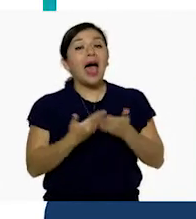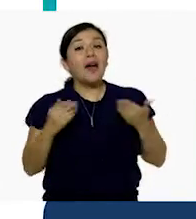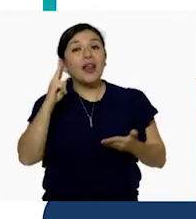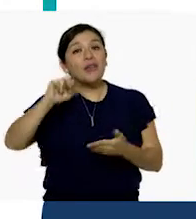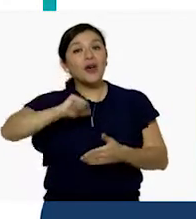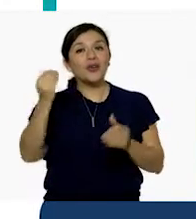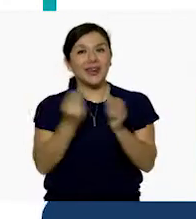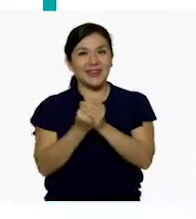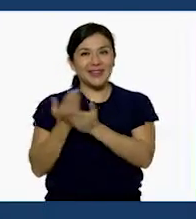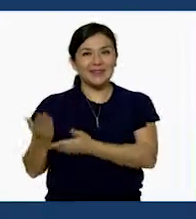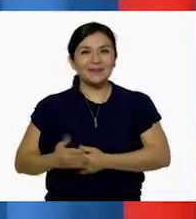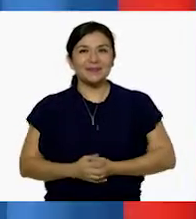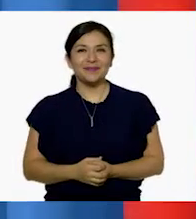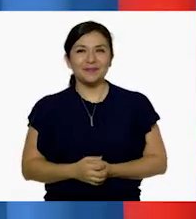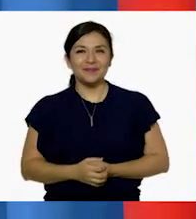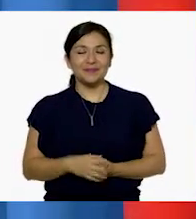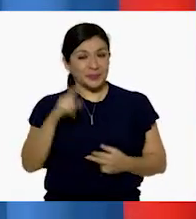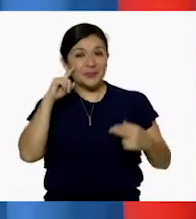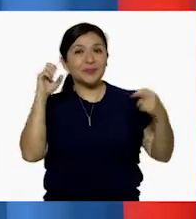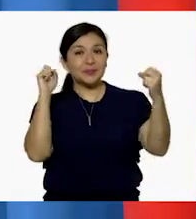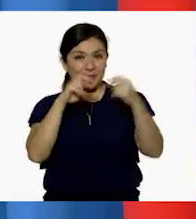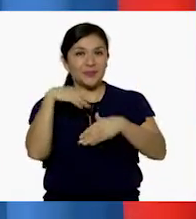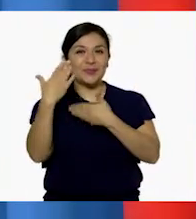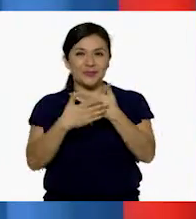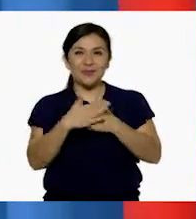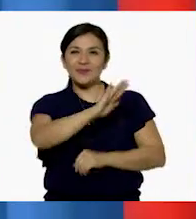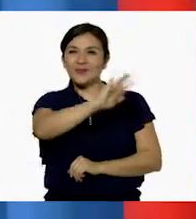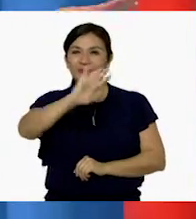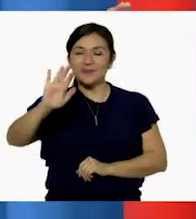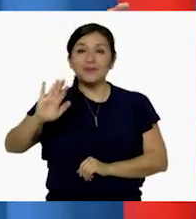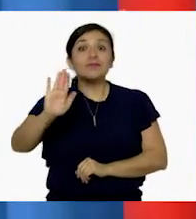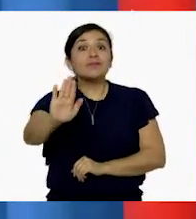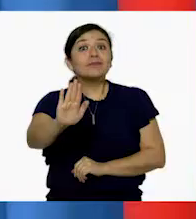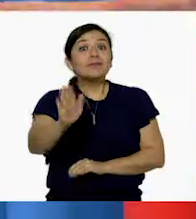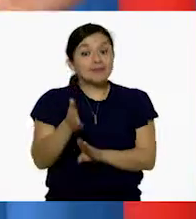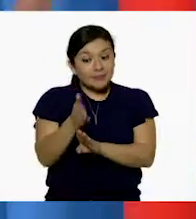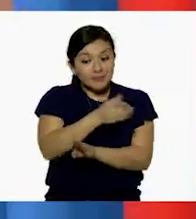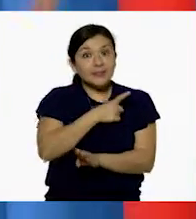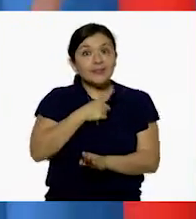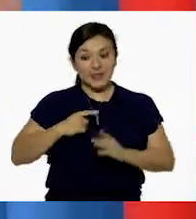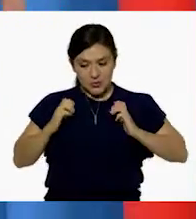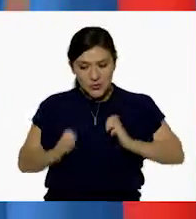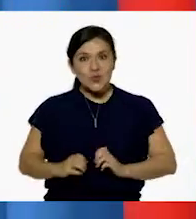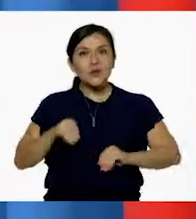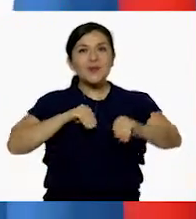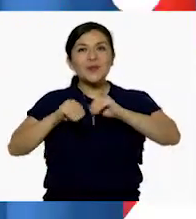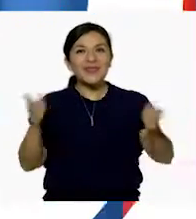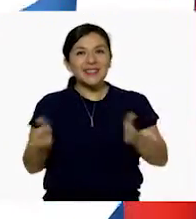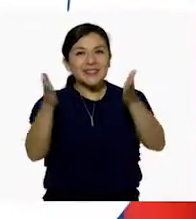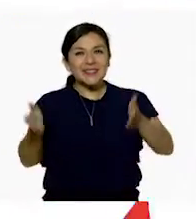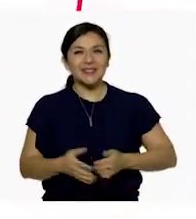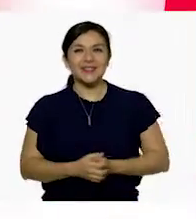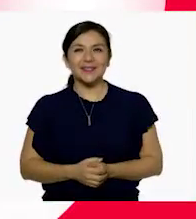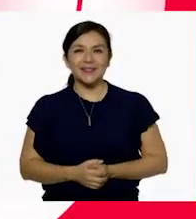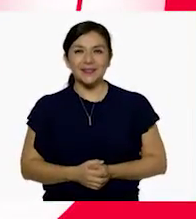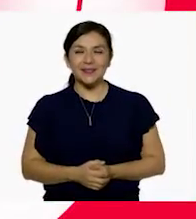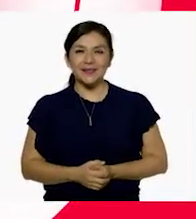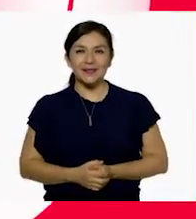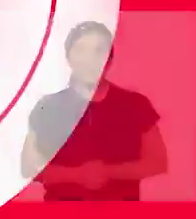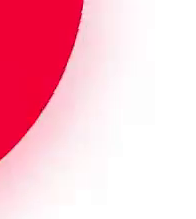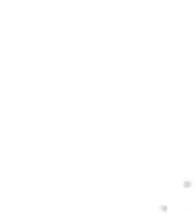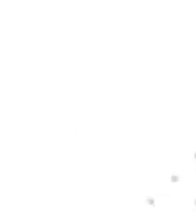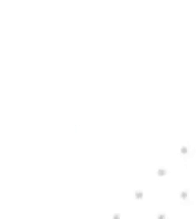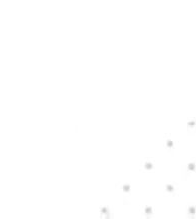materia. Nos vemos, hasta la próxima. Pero antes, a movernos un poco.